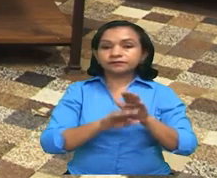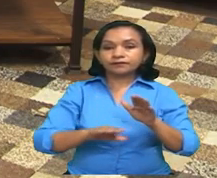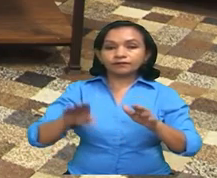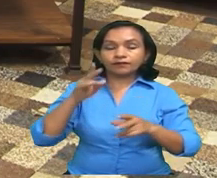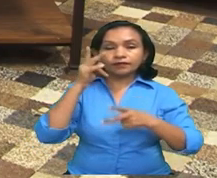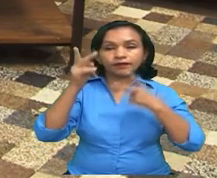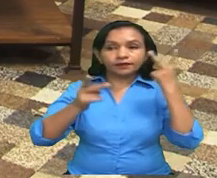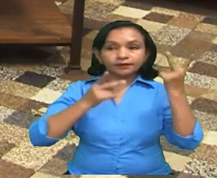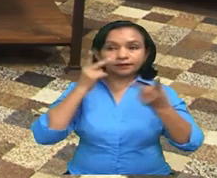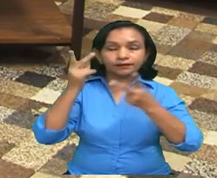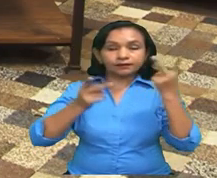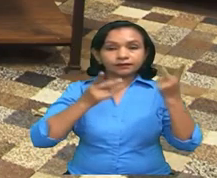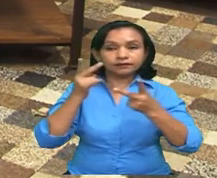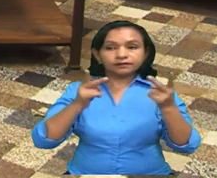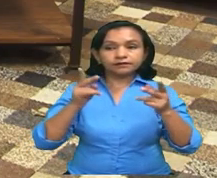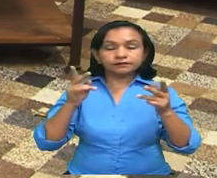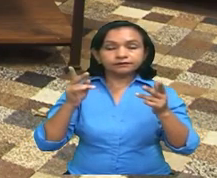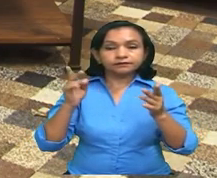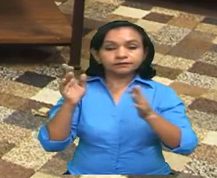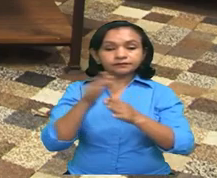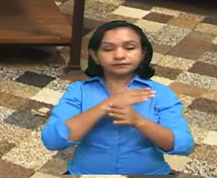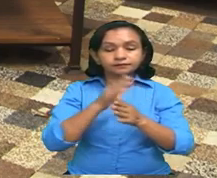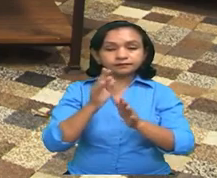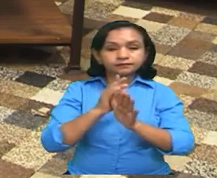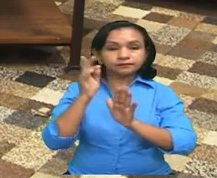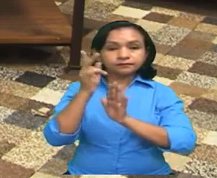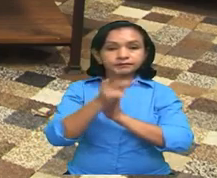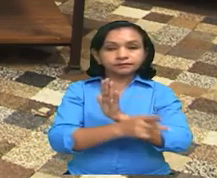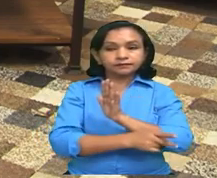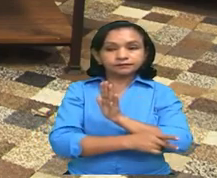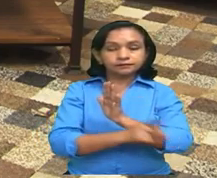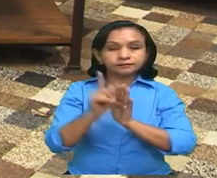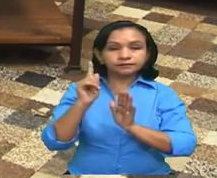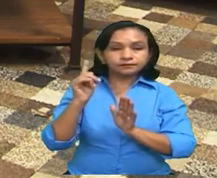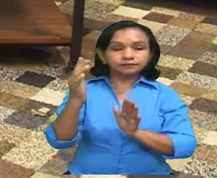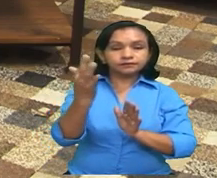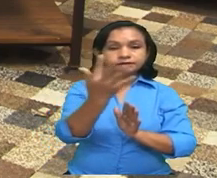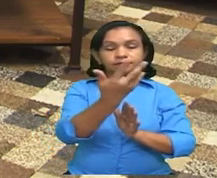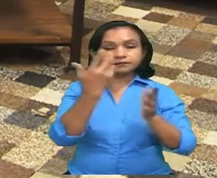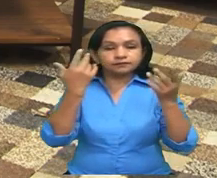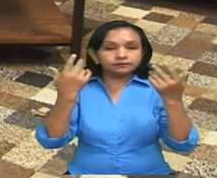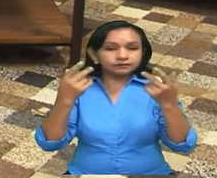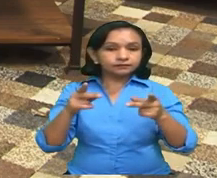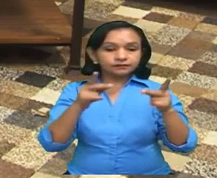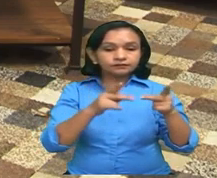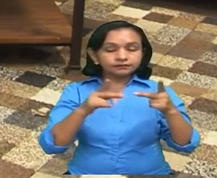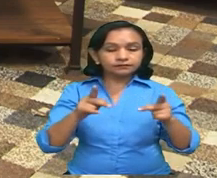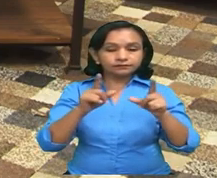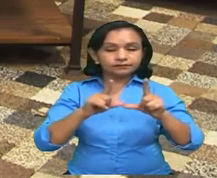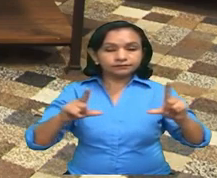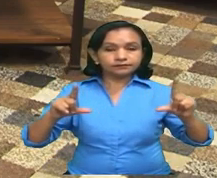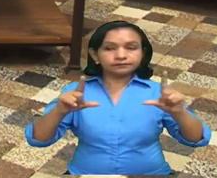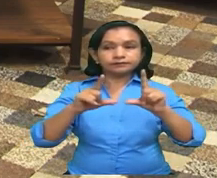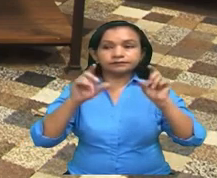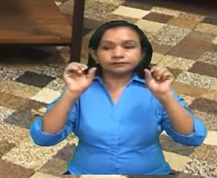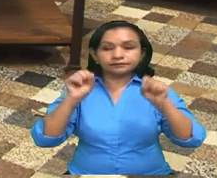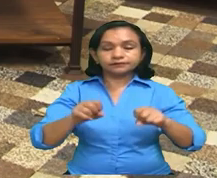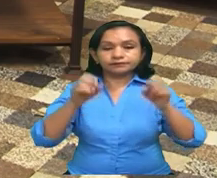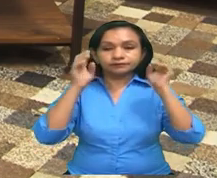y hablarnos de este evento tan importante para todos los nicaragüenses, pues porque nos involucra a todos. El hecho de